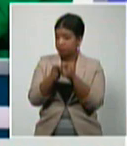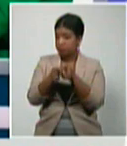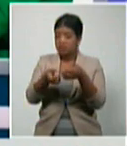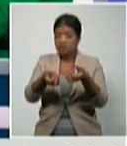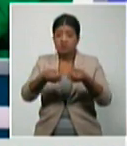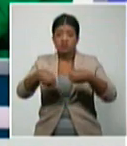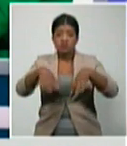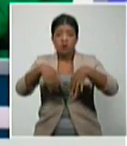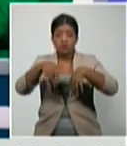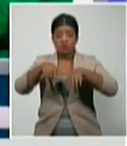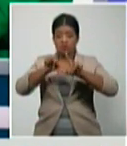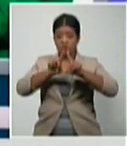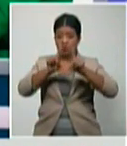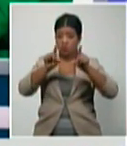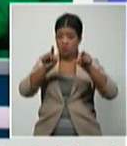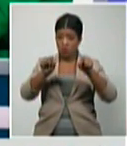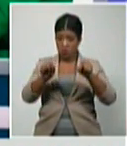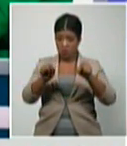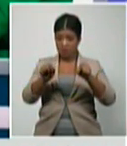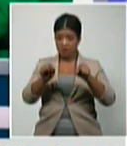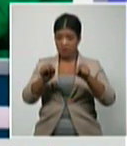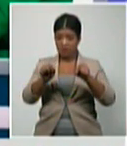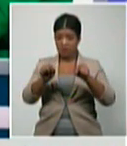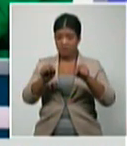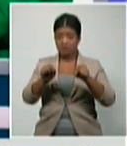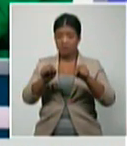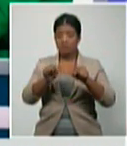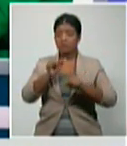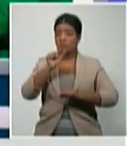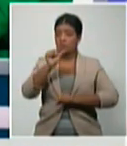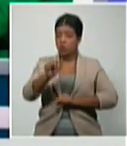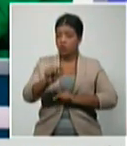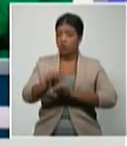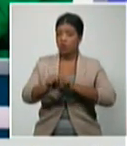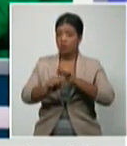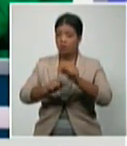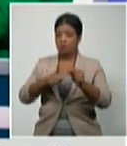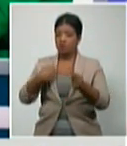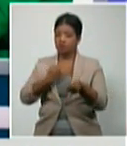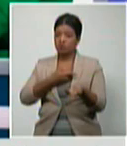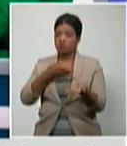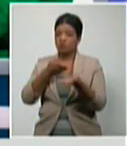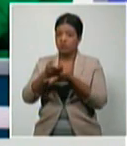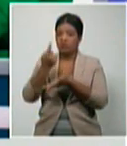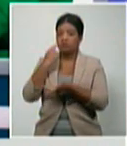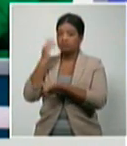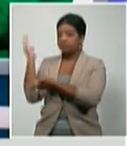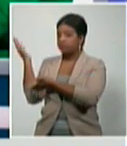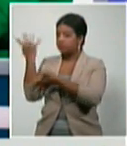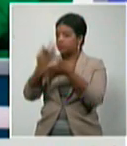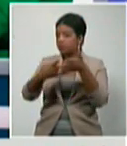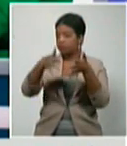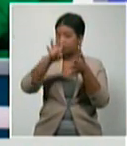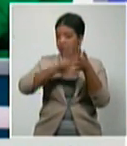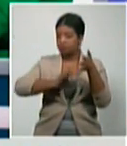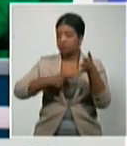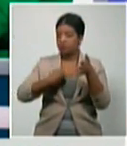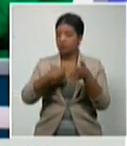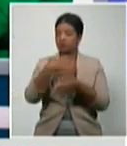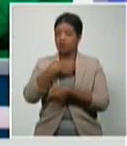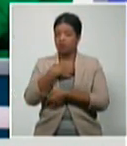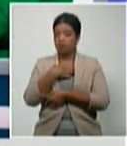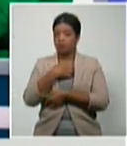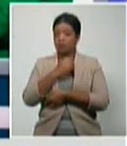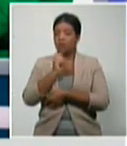Cuba, pues vamos a ir dándole seguimiento con el gráfico en el cual tenemos los casos de